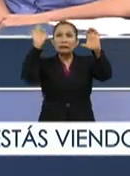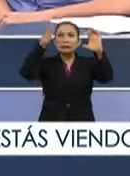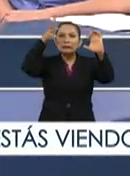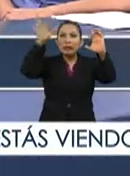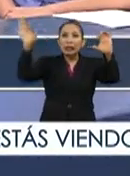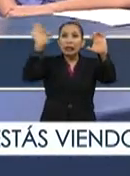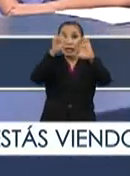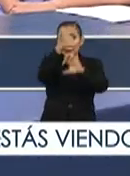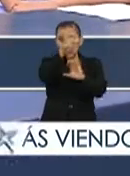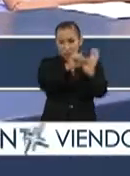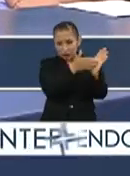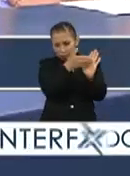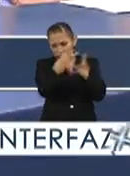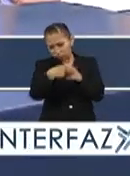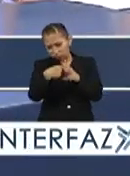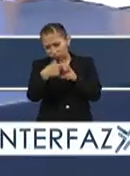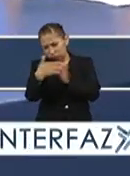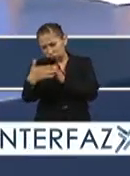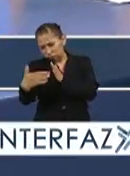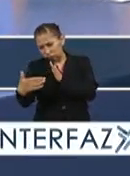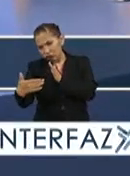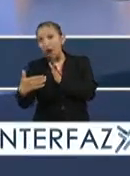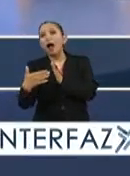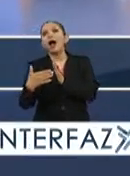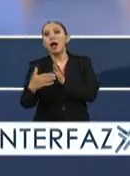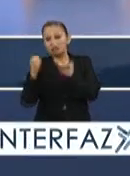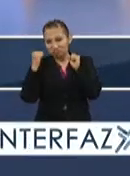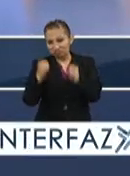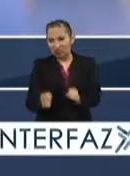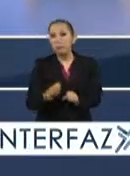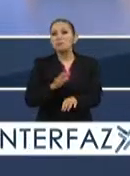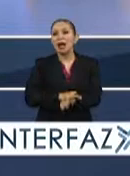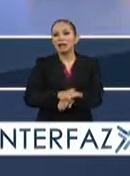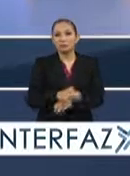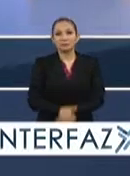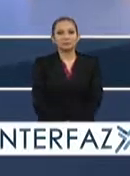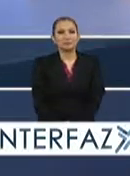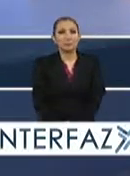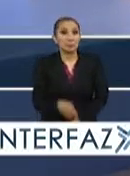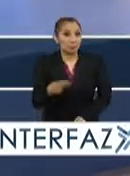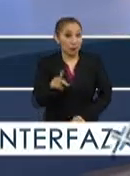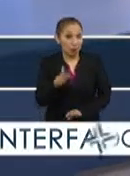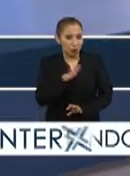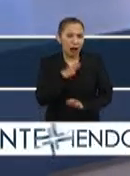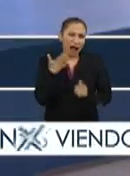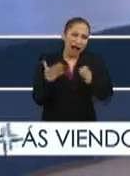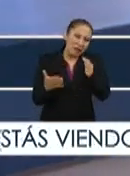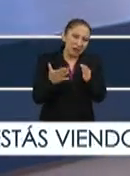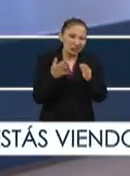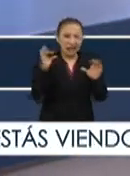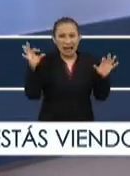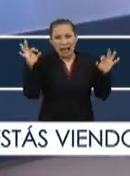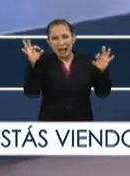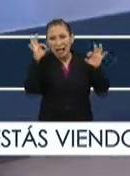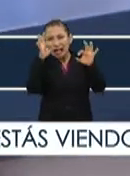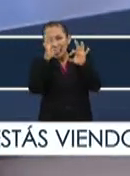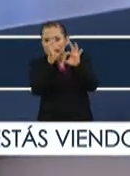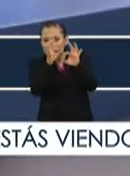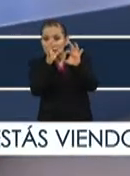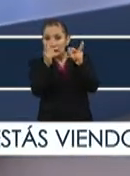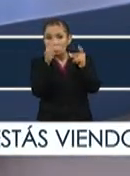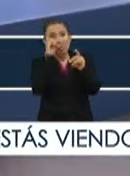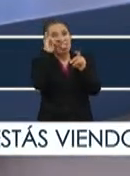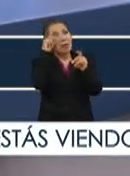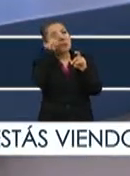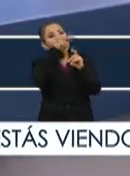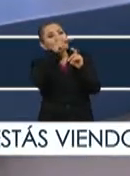han pasado 6 meses lunares, la probabilidad es todavía mayor. Sin embargo, hay veces que los eclipses no se ven